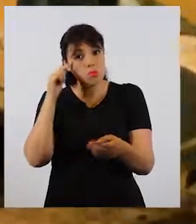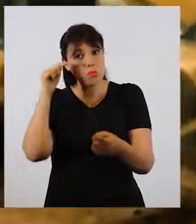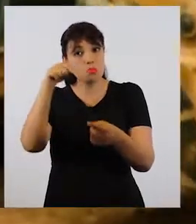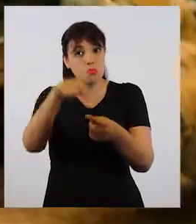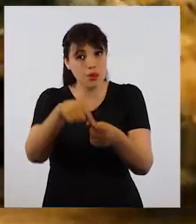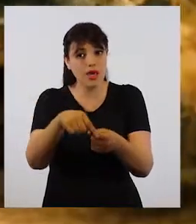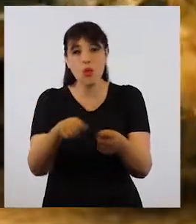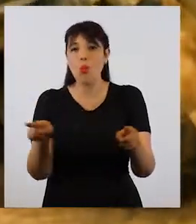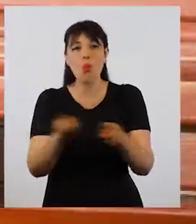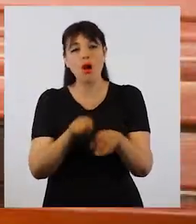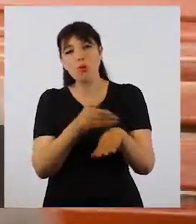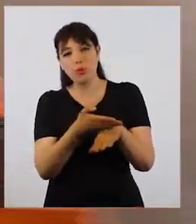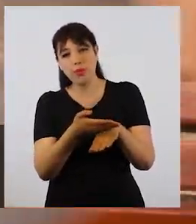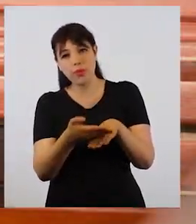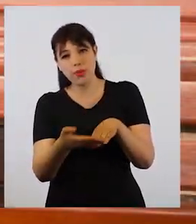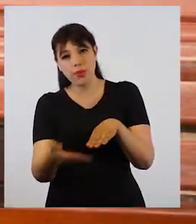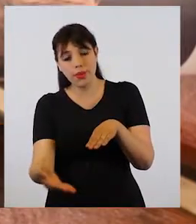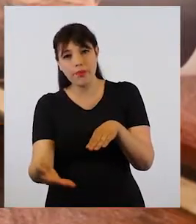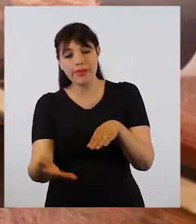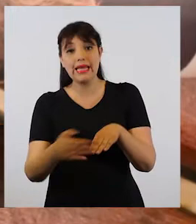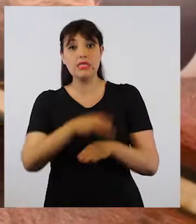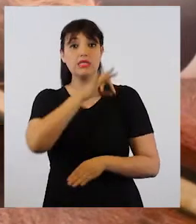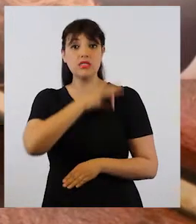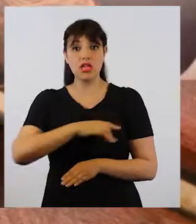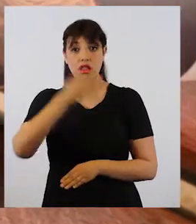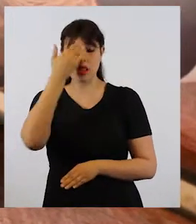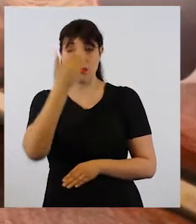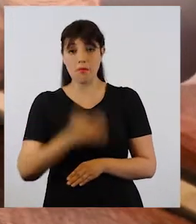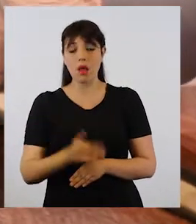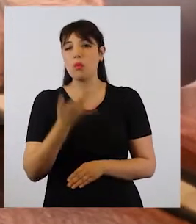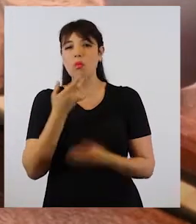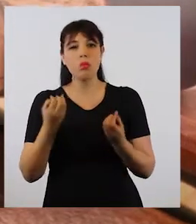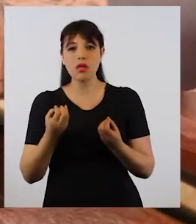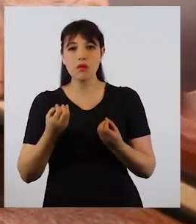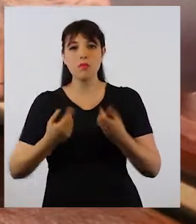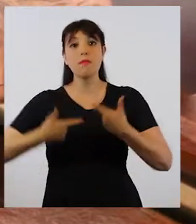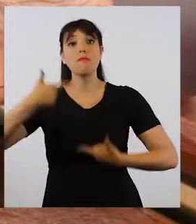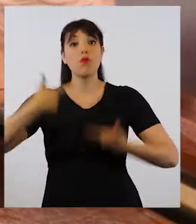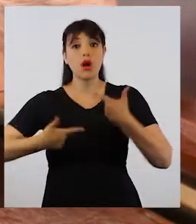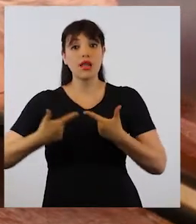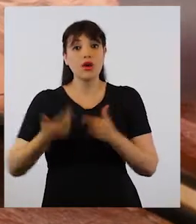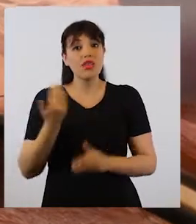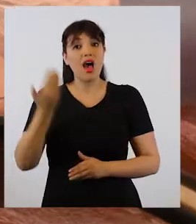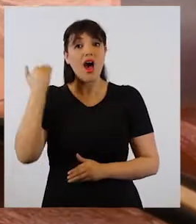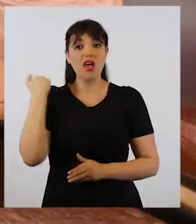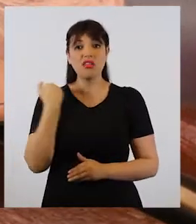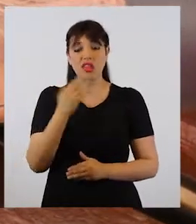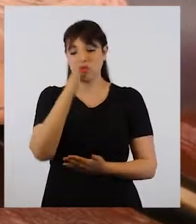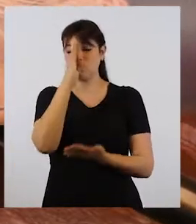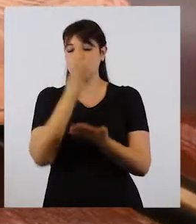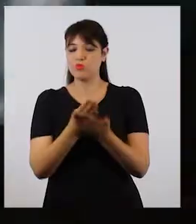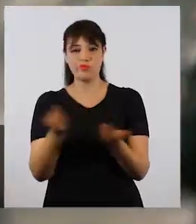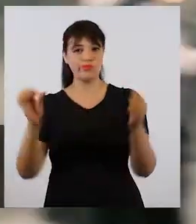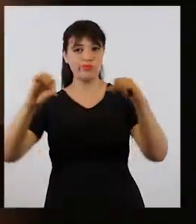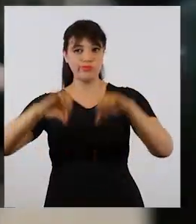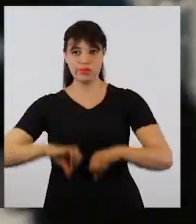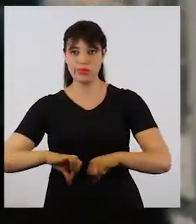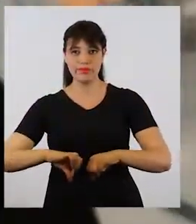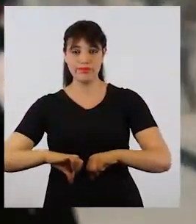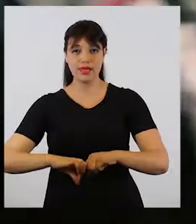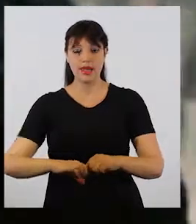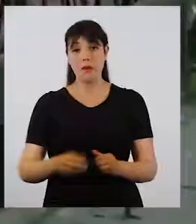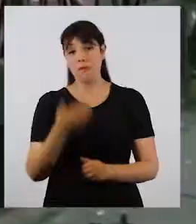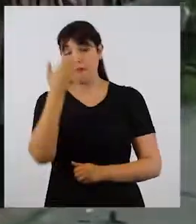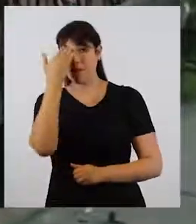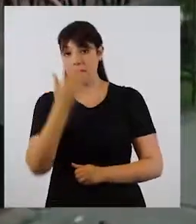retroceder si chile está mal es porque quienes tenían que tomar las decisiones correctas no lo hicieron porque tomar